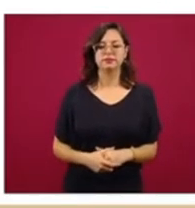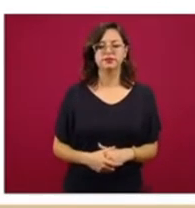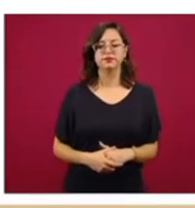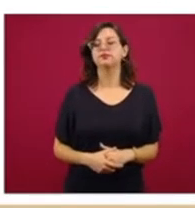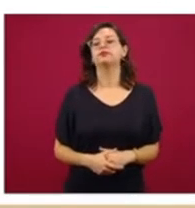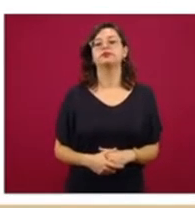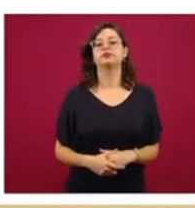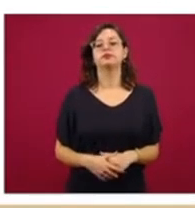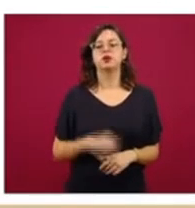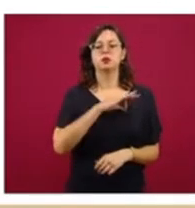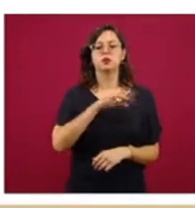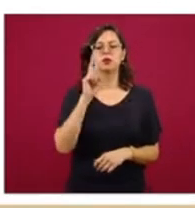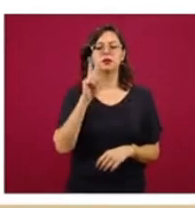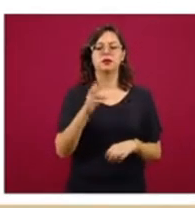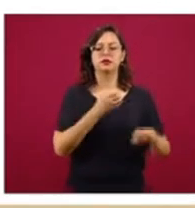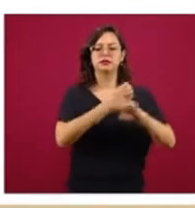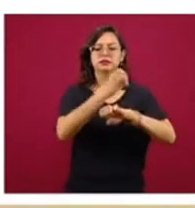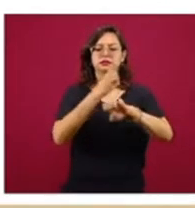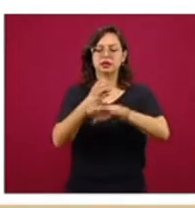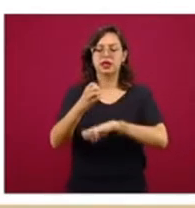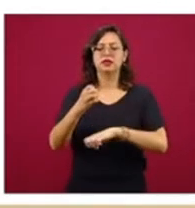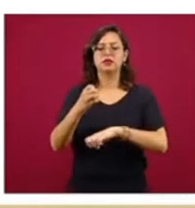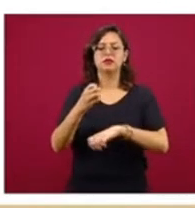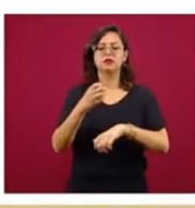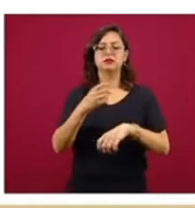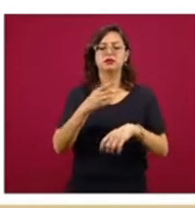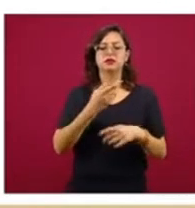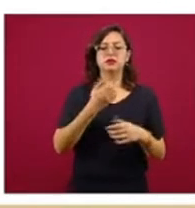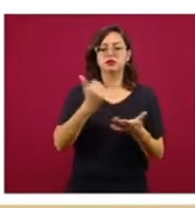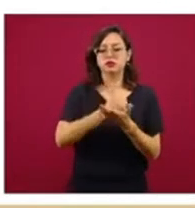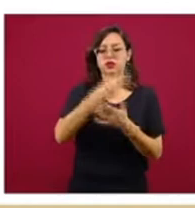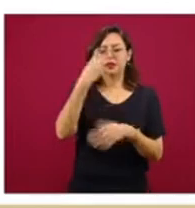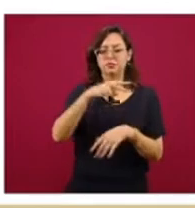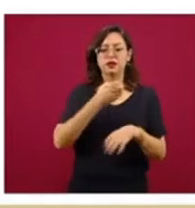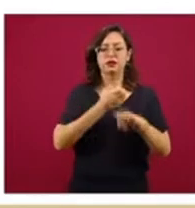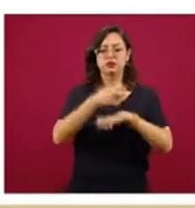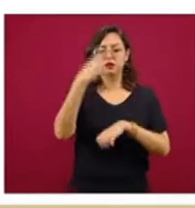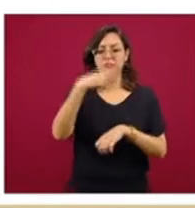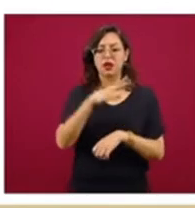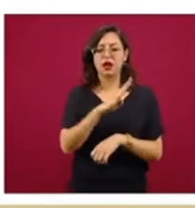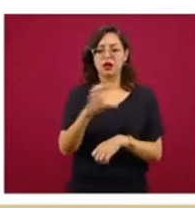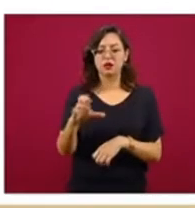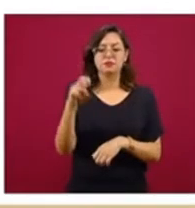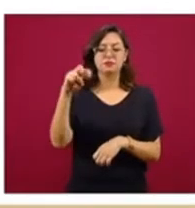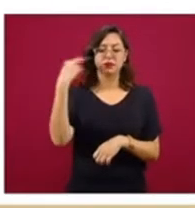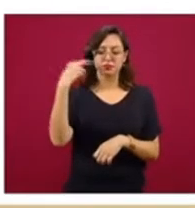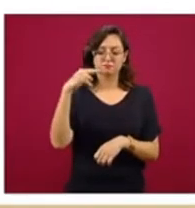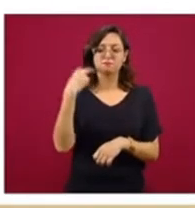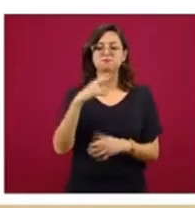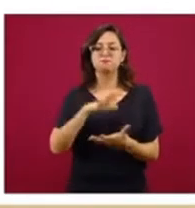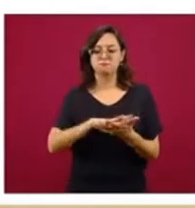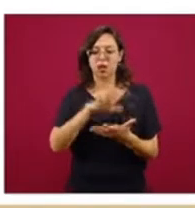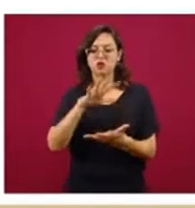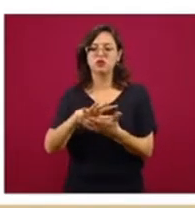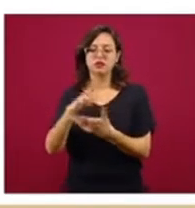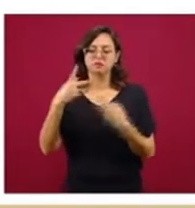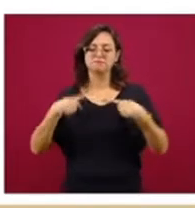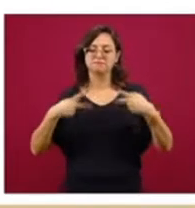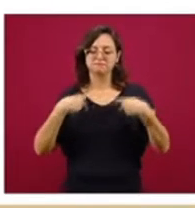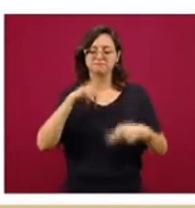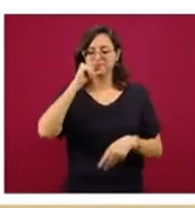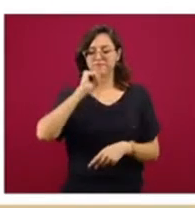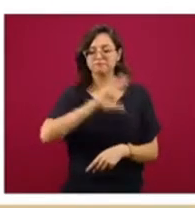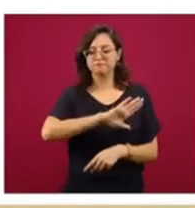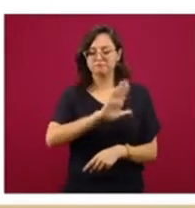Aquí se ve por entidad federativa: Ciudad de México, México, Baja California, Veracruz han predominado como las de mayor